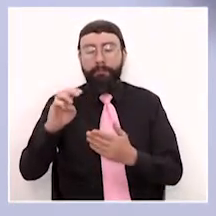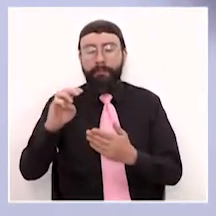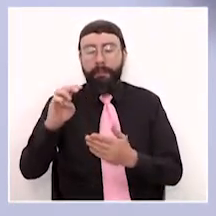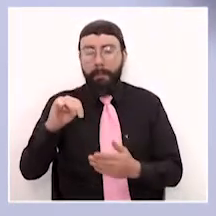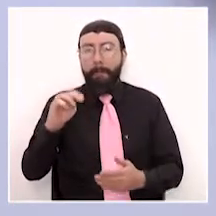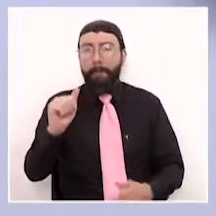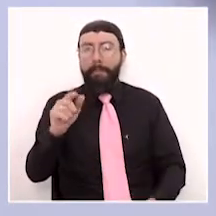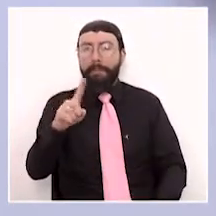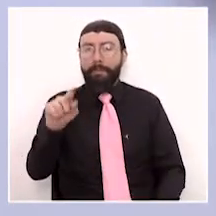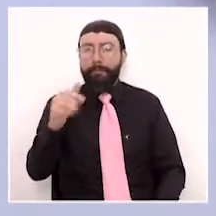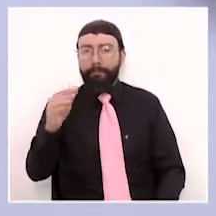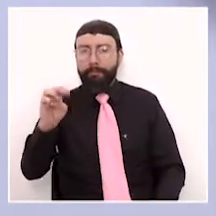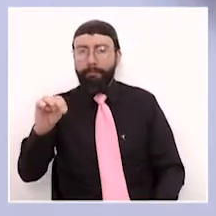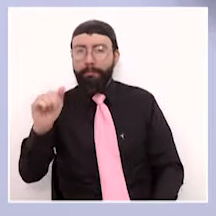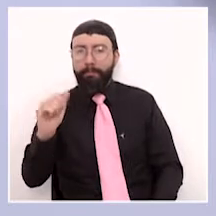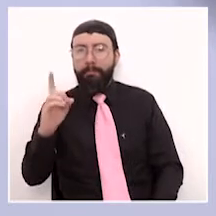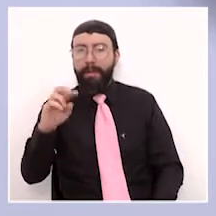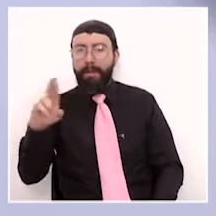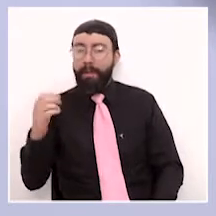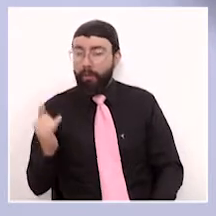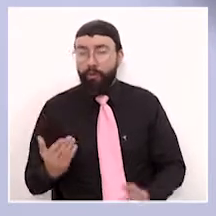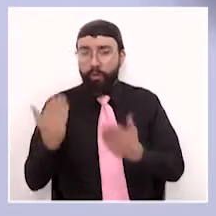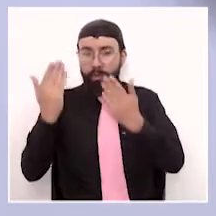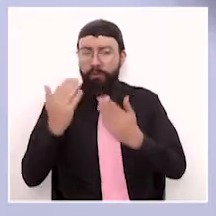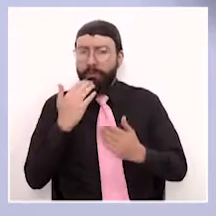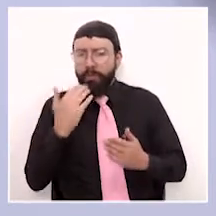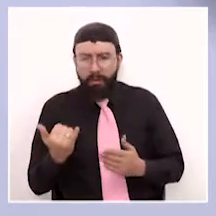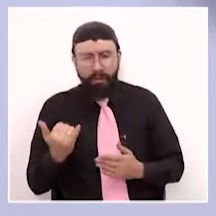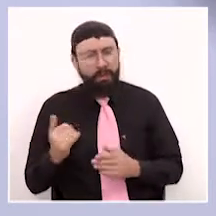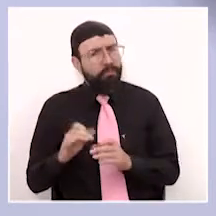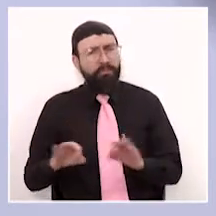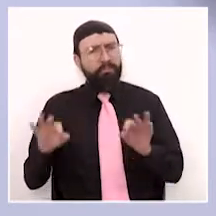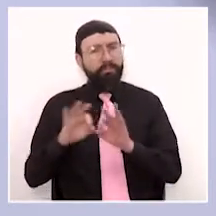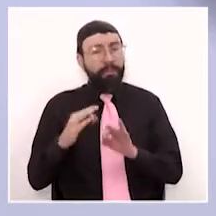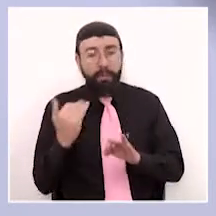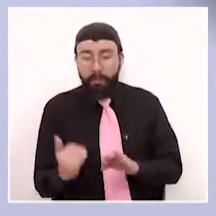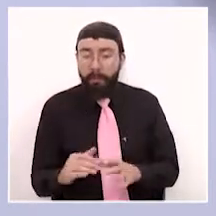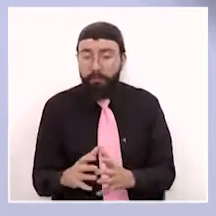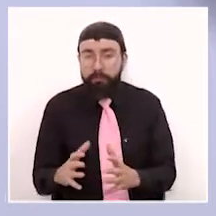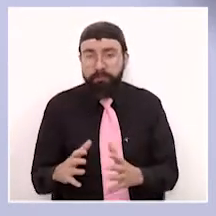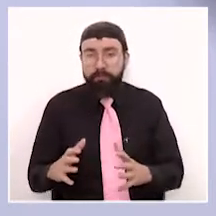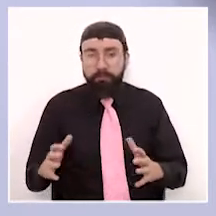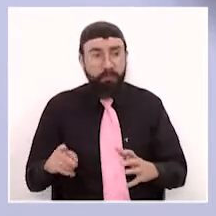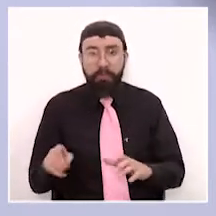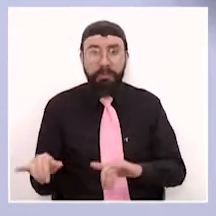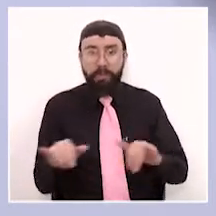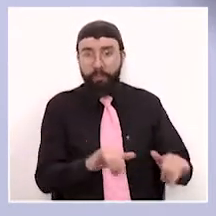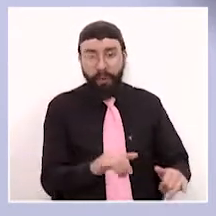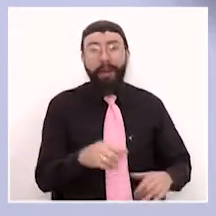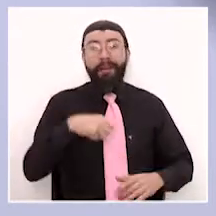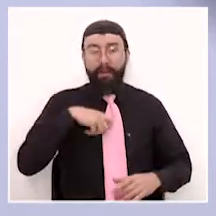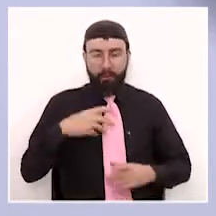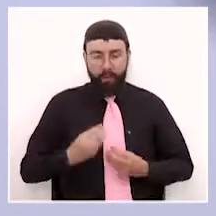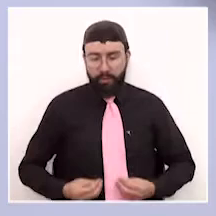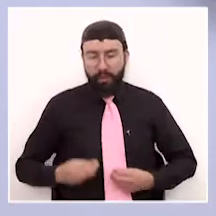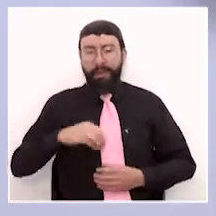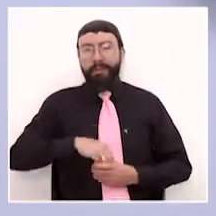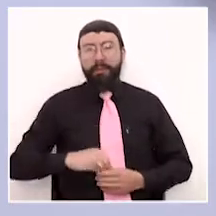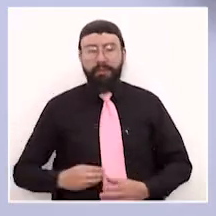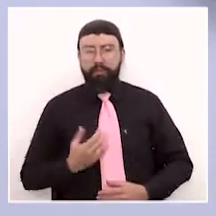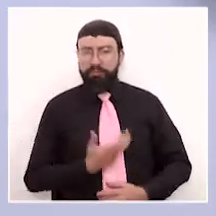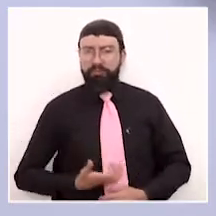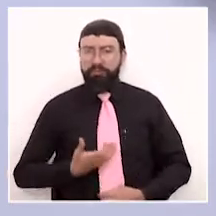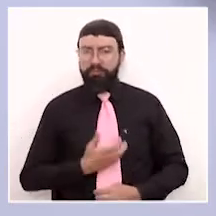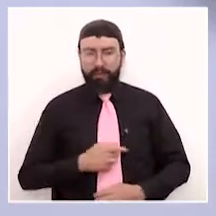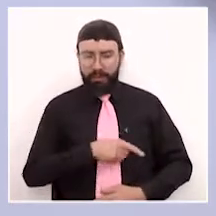que cuando nosotros los dejamos fermentando, la masa madre tiene microorganismos que son similares a los que tenemos en nuestro estómago, en nuestro